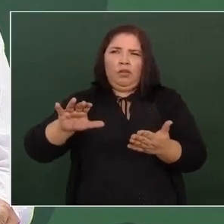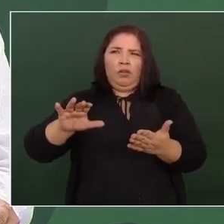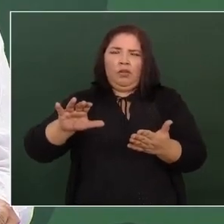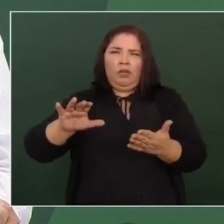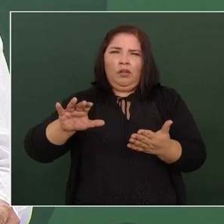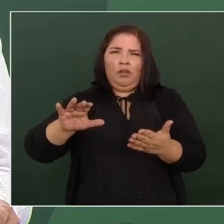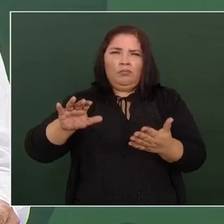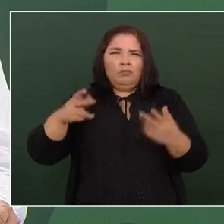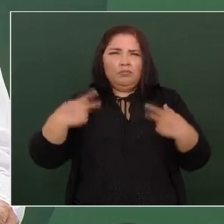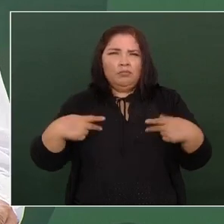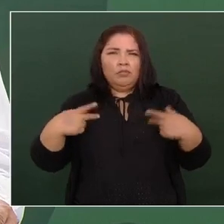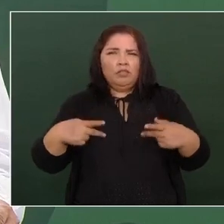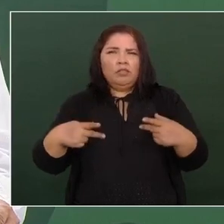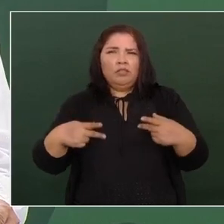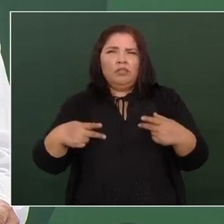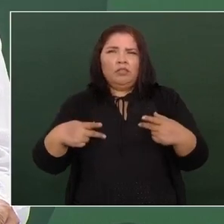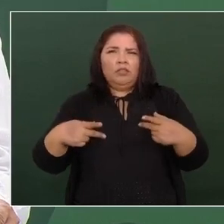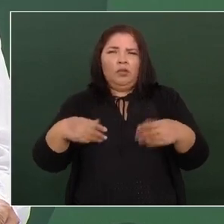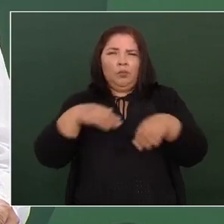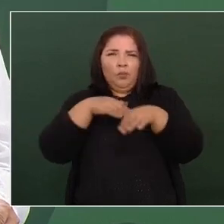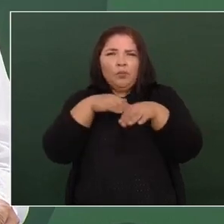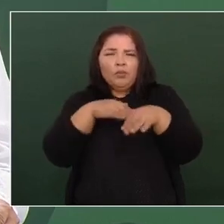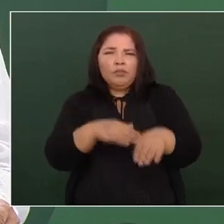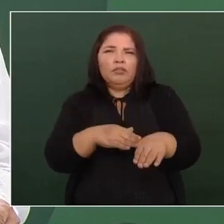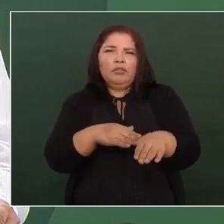vivía del régimen,